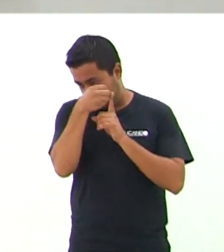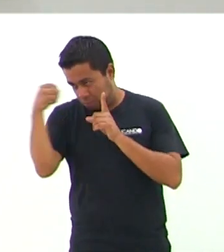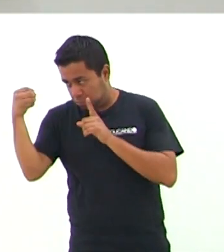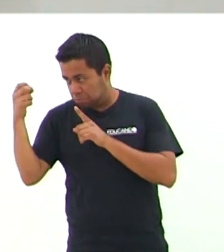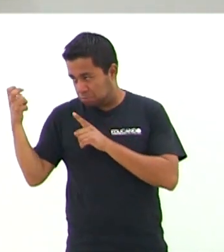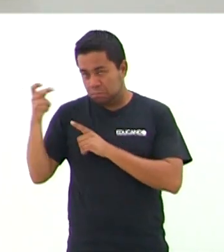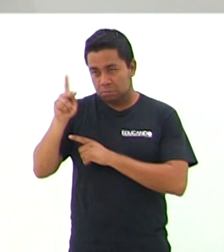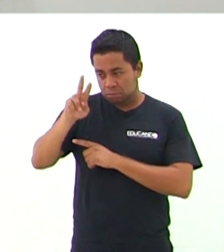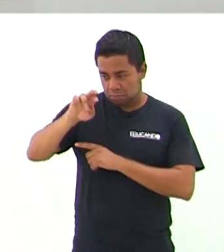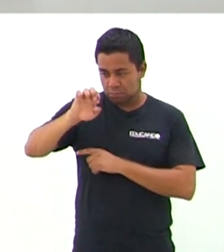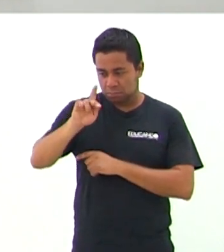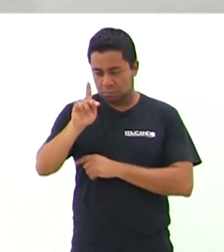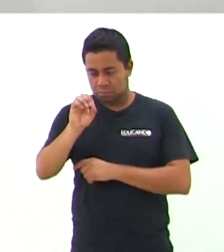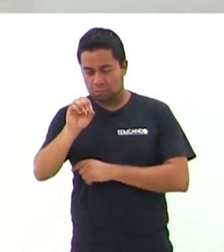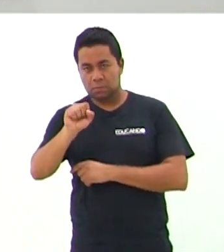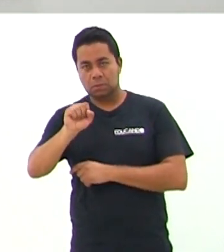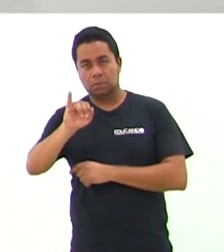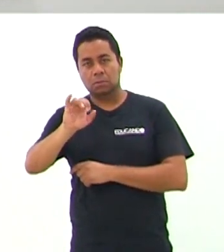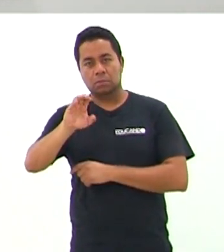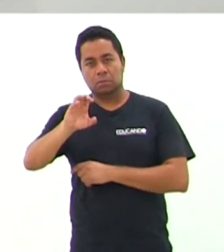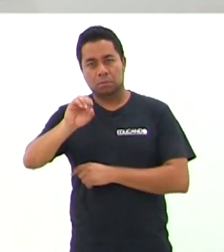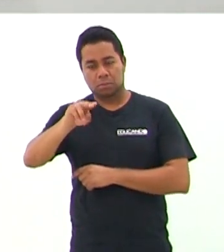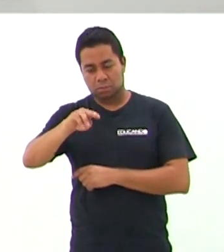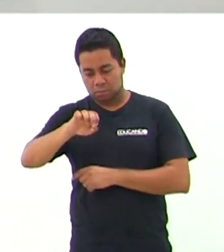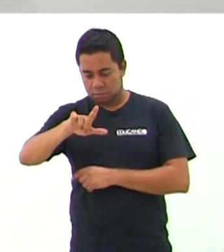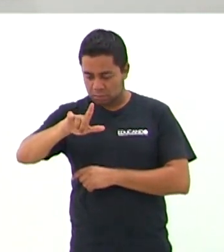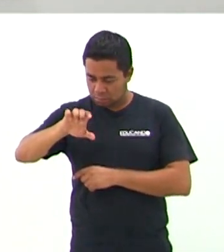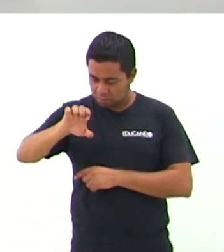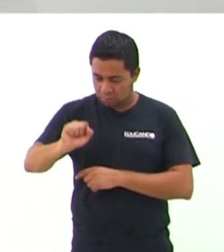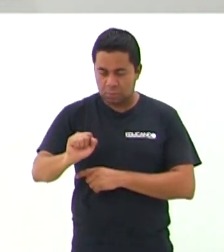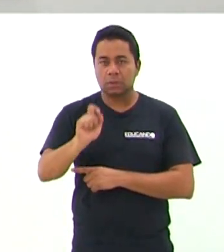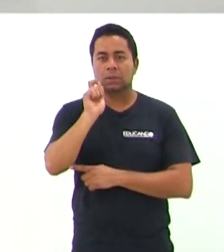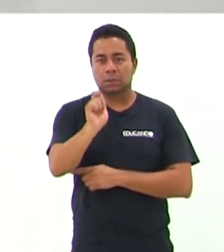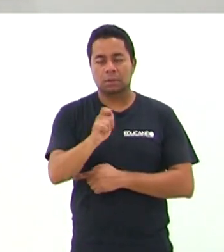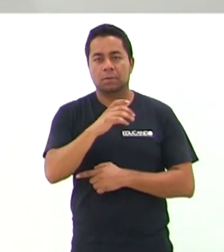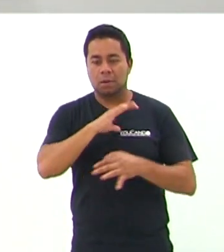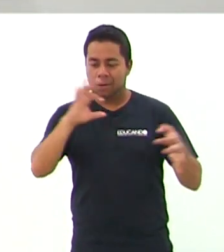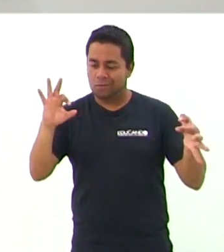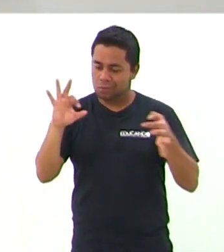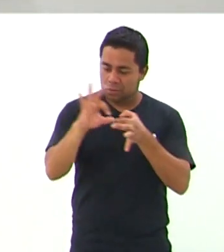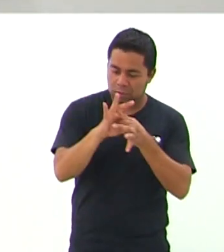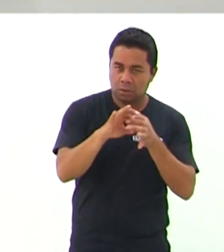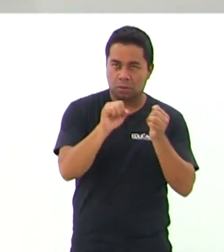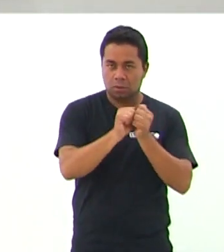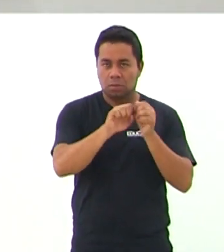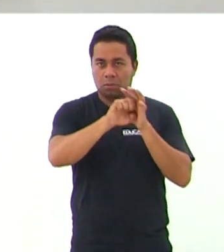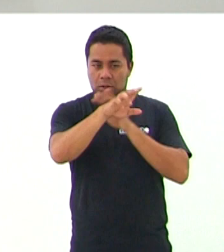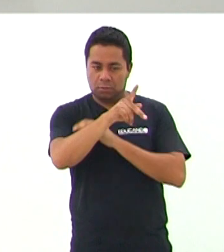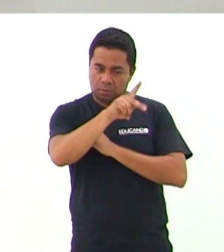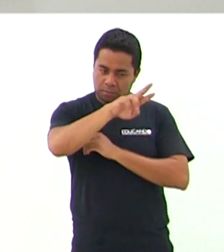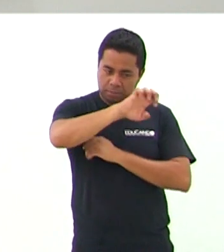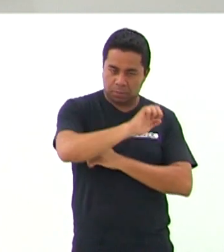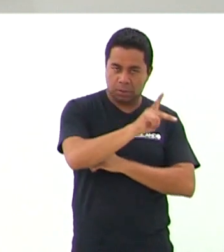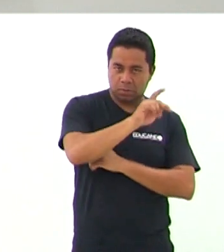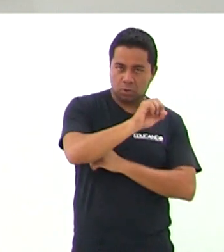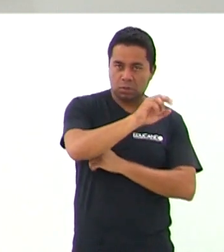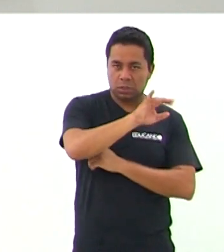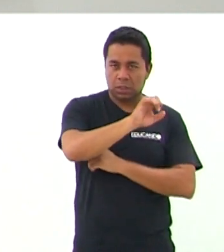preposicionales van a ser la unión de lo que es una preposición,